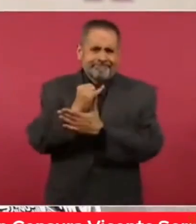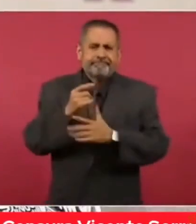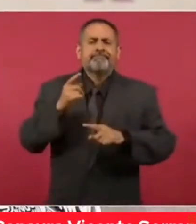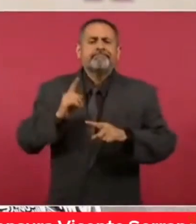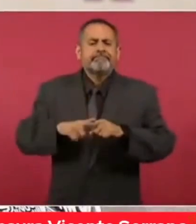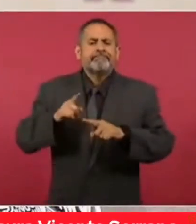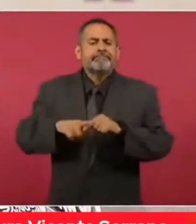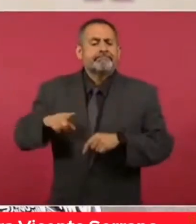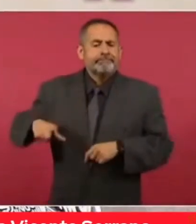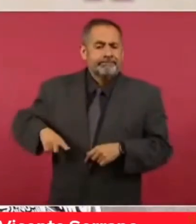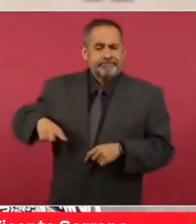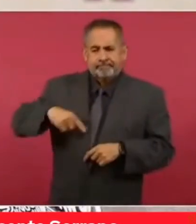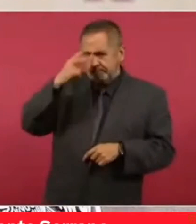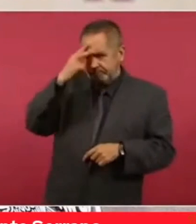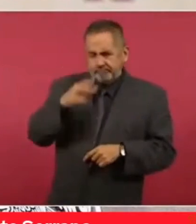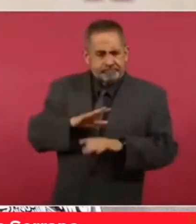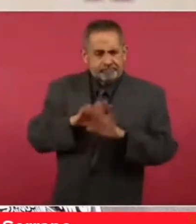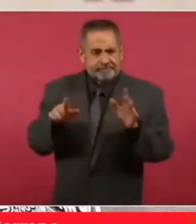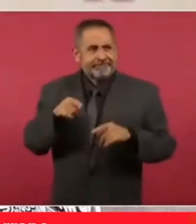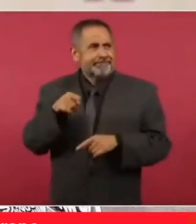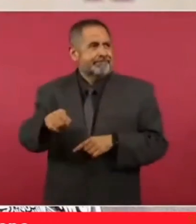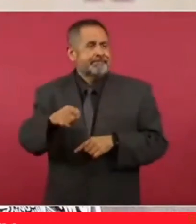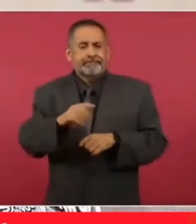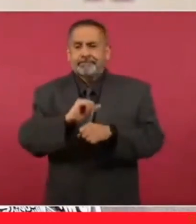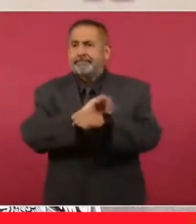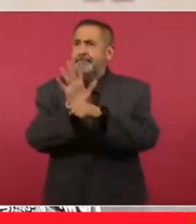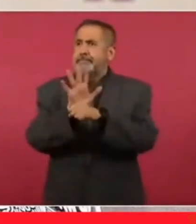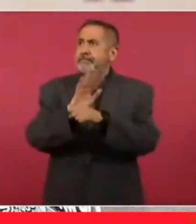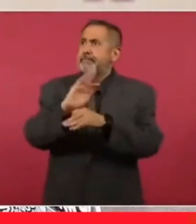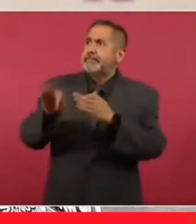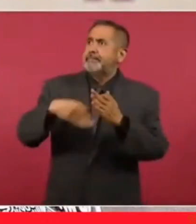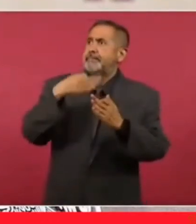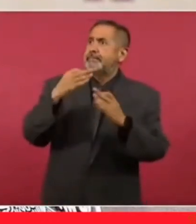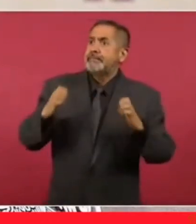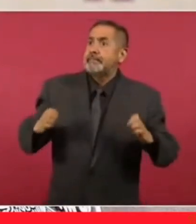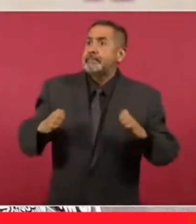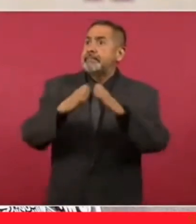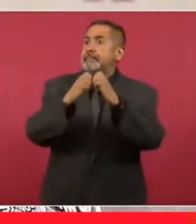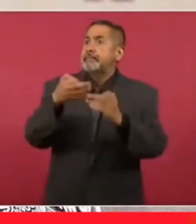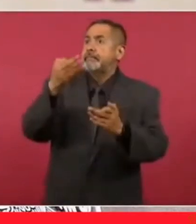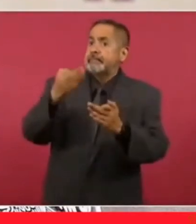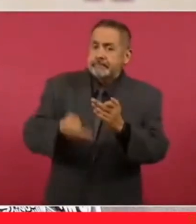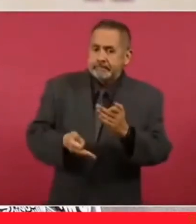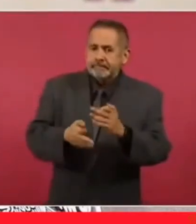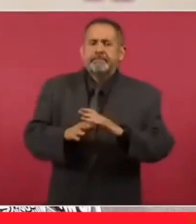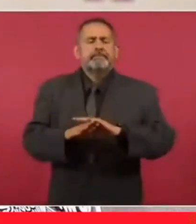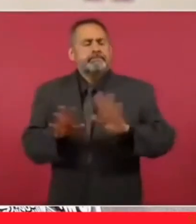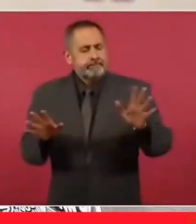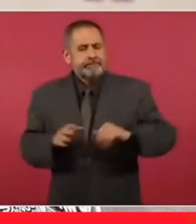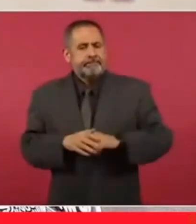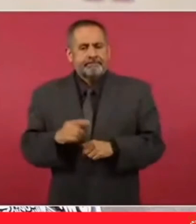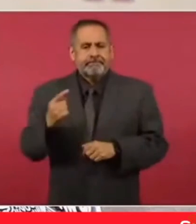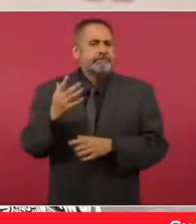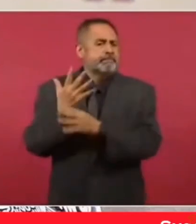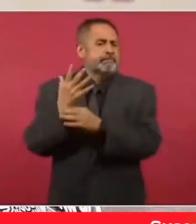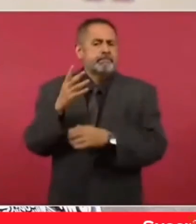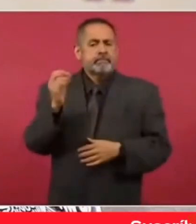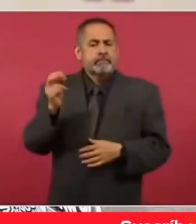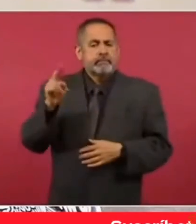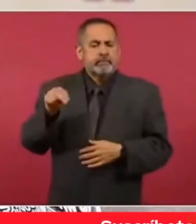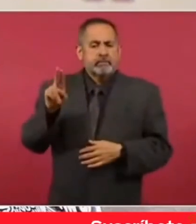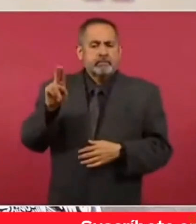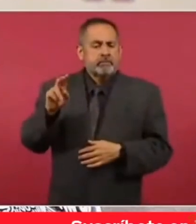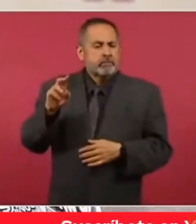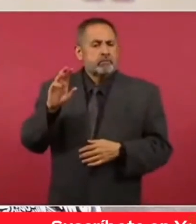de México ante el fin de la emergencia sanitaria por COVID-19 declarada por la